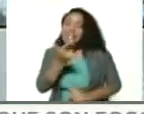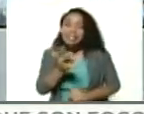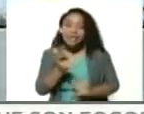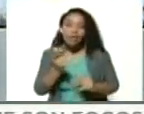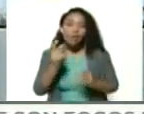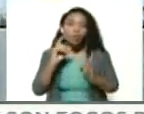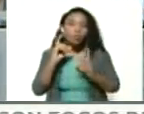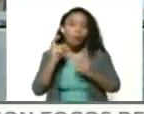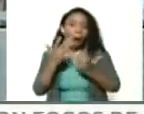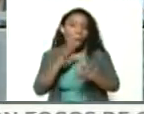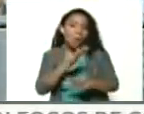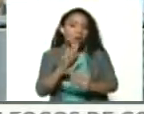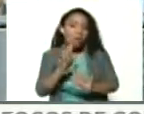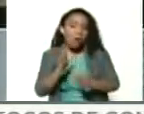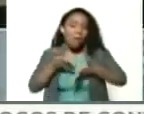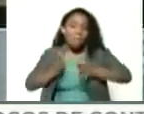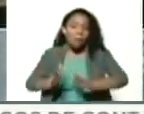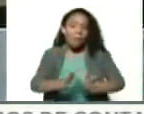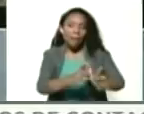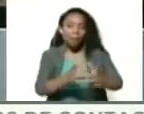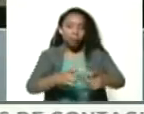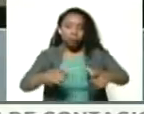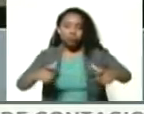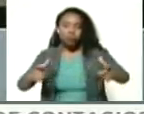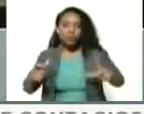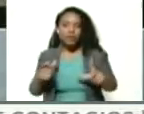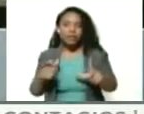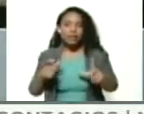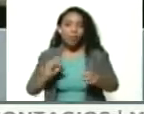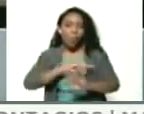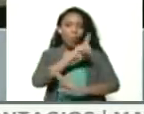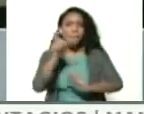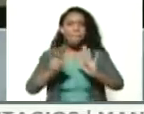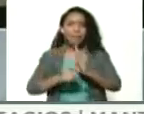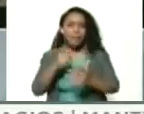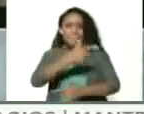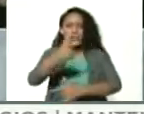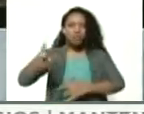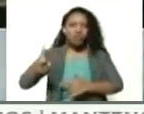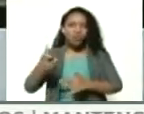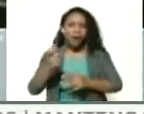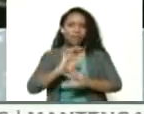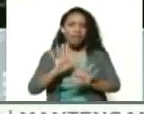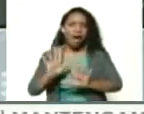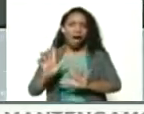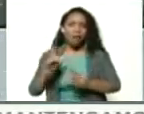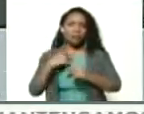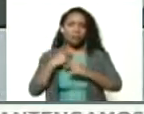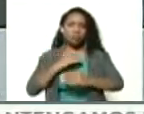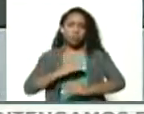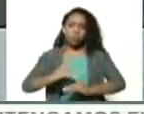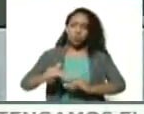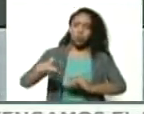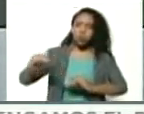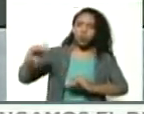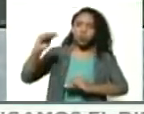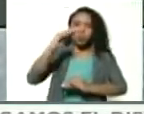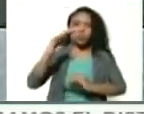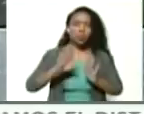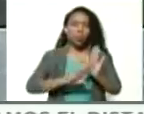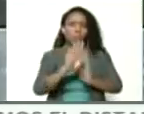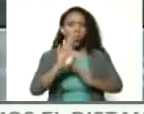completa. Ha surgido una generación completa que ya está en pleno goce de sus derechos